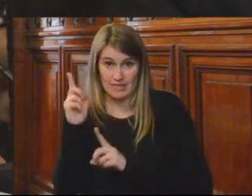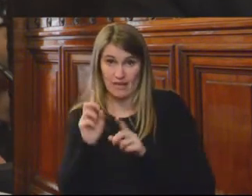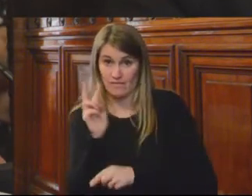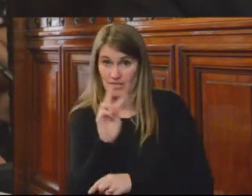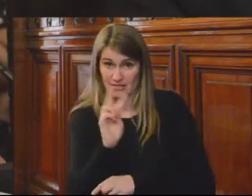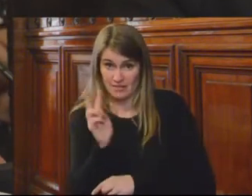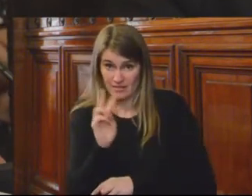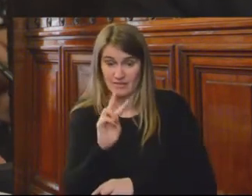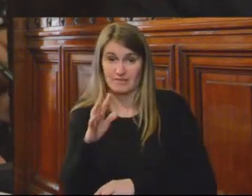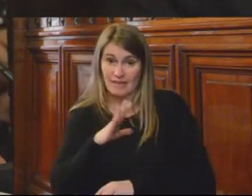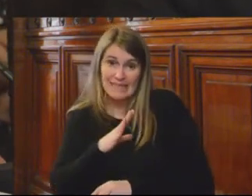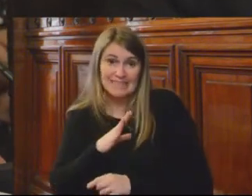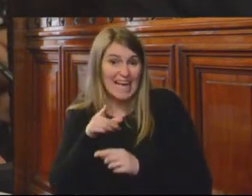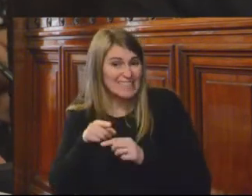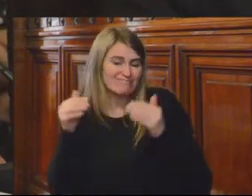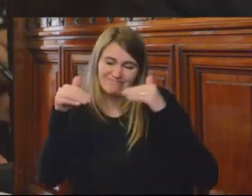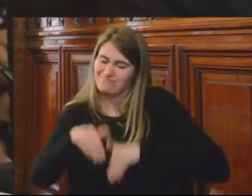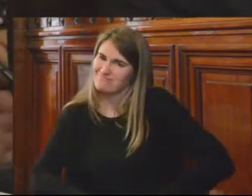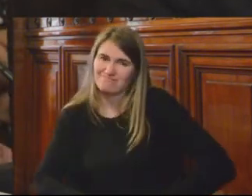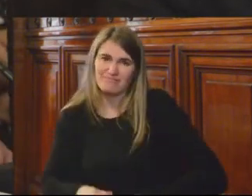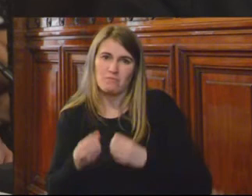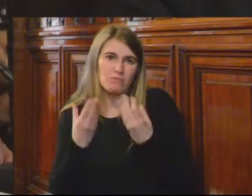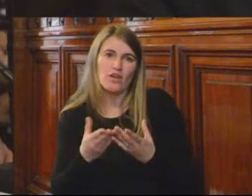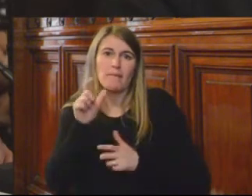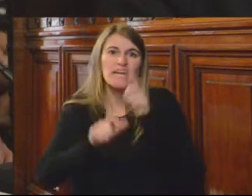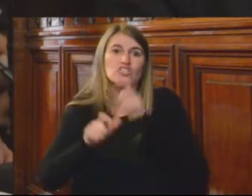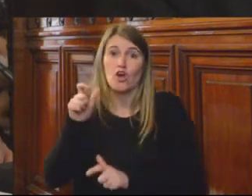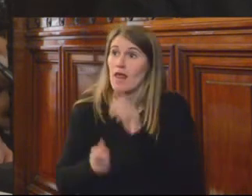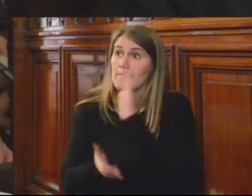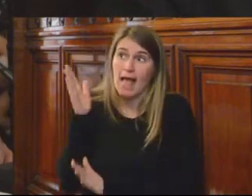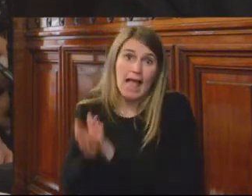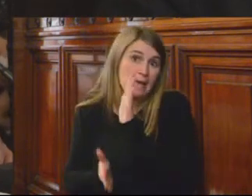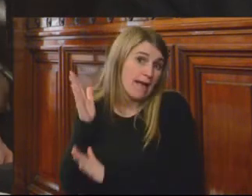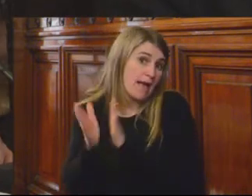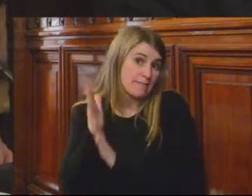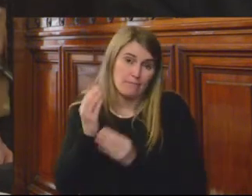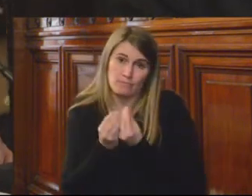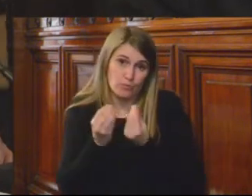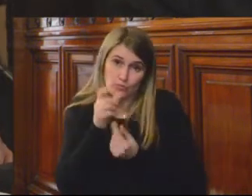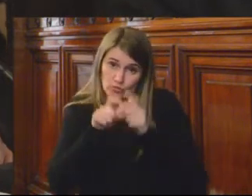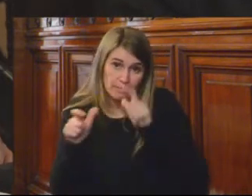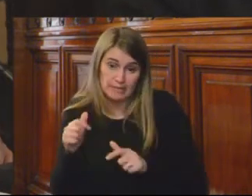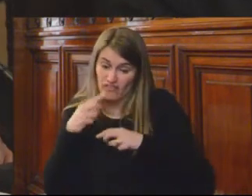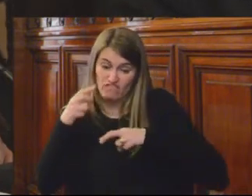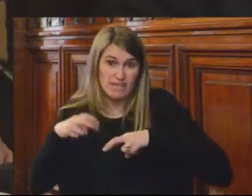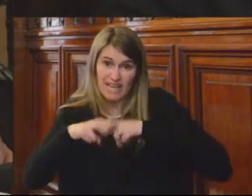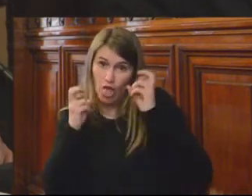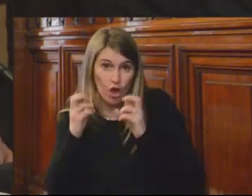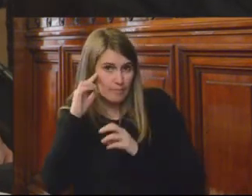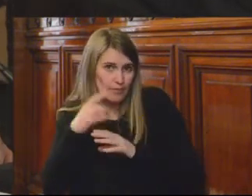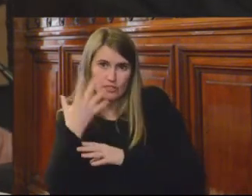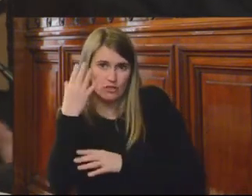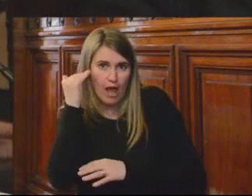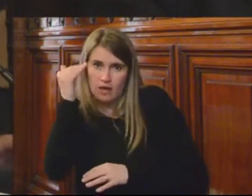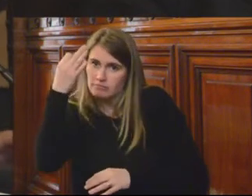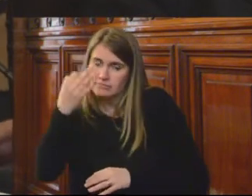un ámbito que se ha debilitado mucho por la migración, como ya se planteó, de ciertos investigadores y profesores